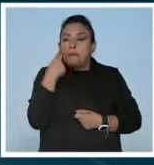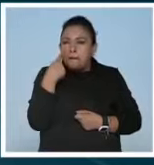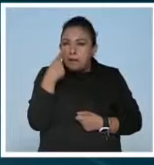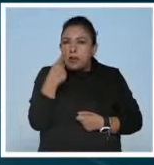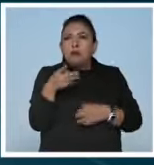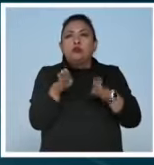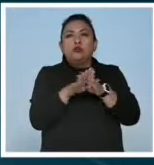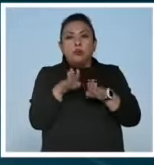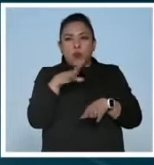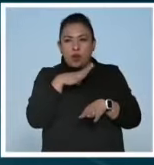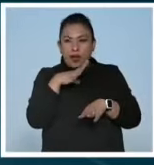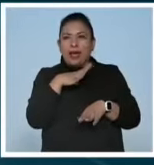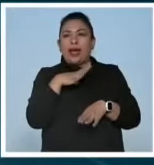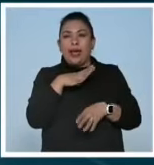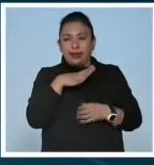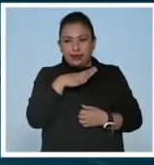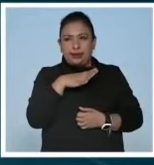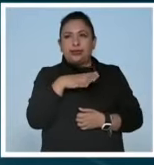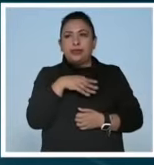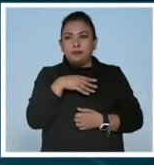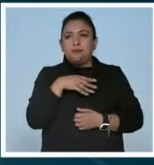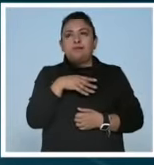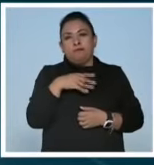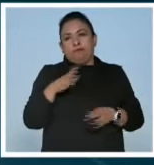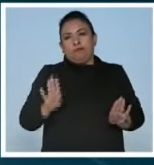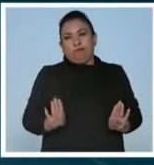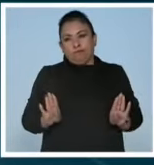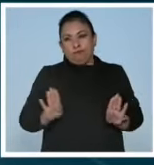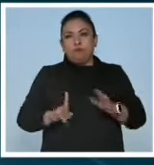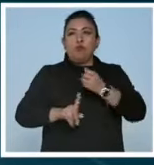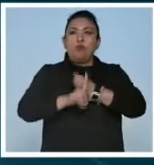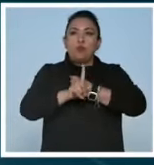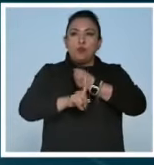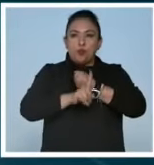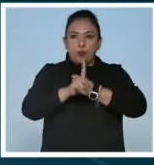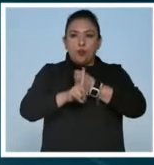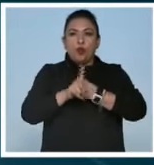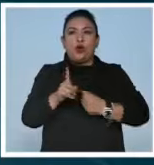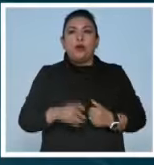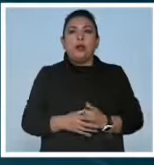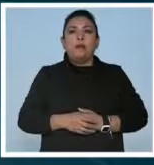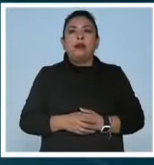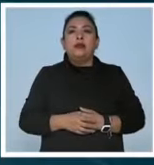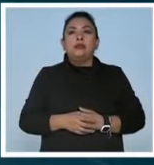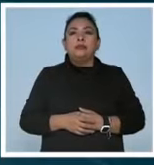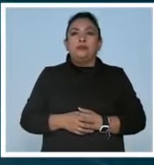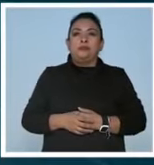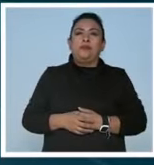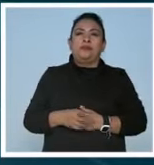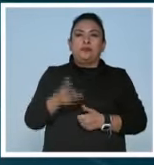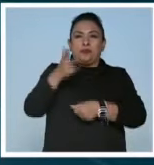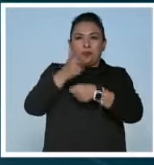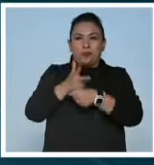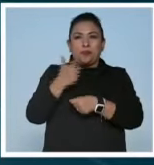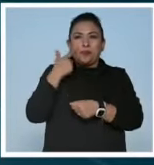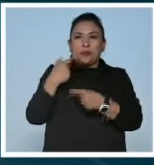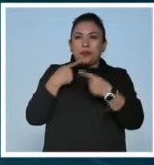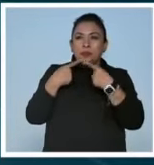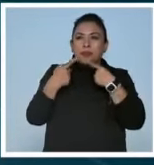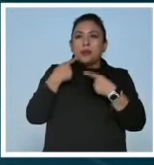cómo existen un conjunto de elementos, de problemáticas. La grabación del conversatorio estará disponible